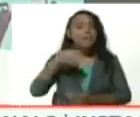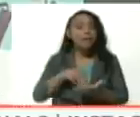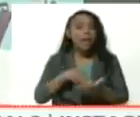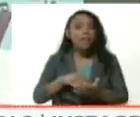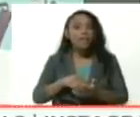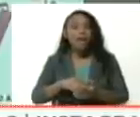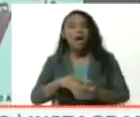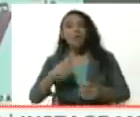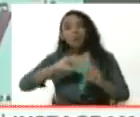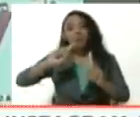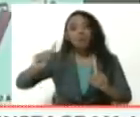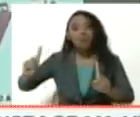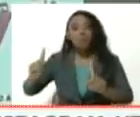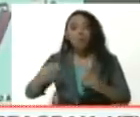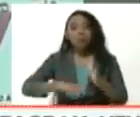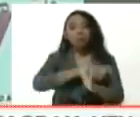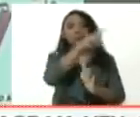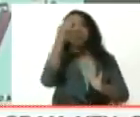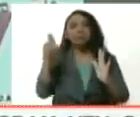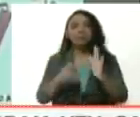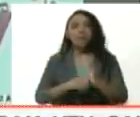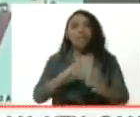4 personas, para un total de